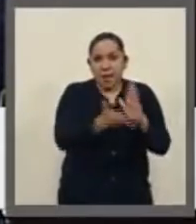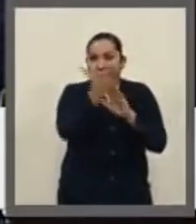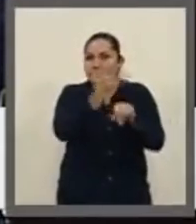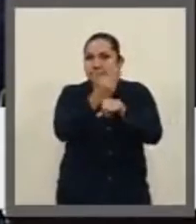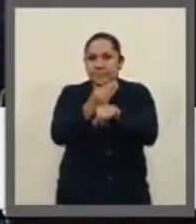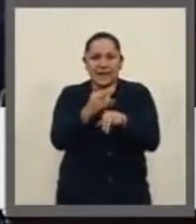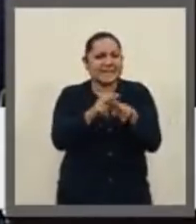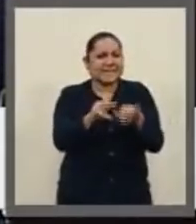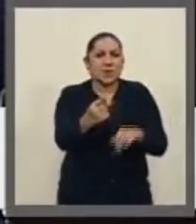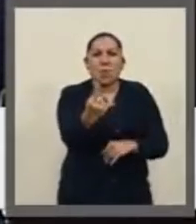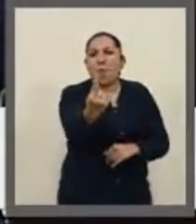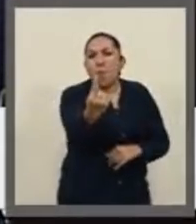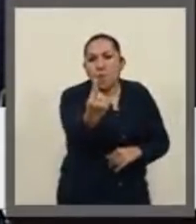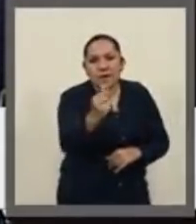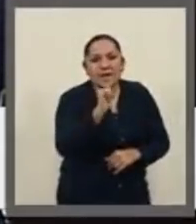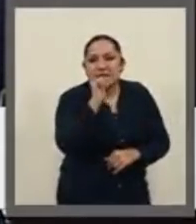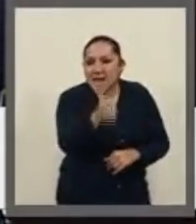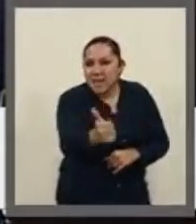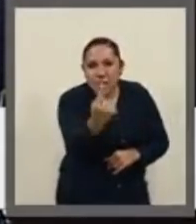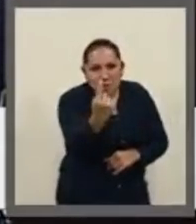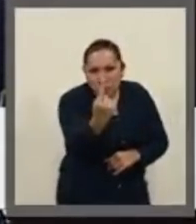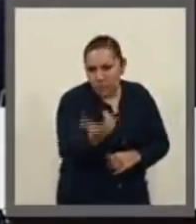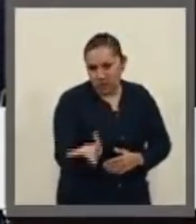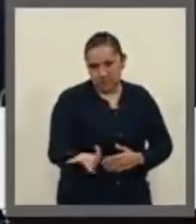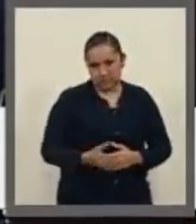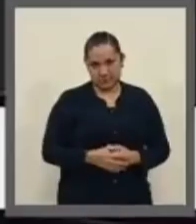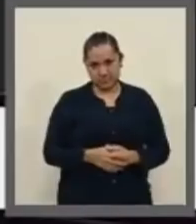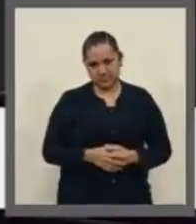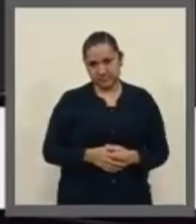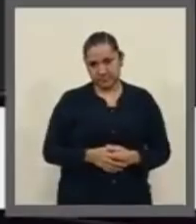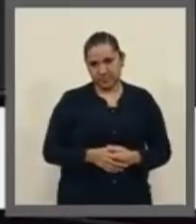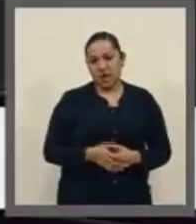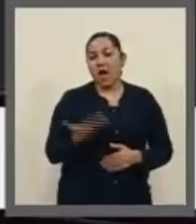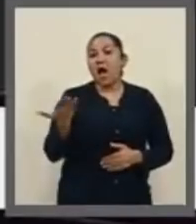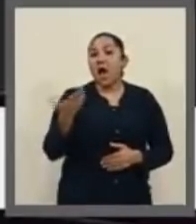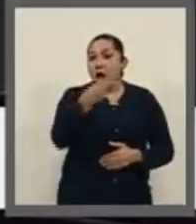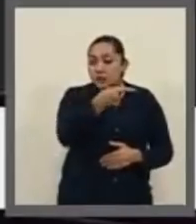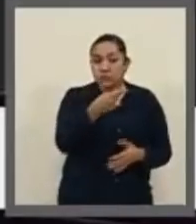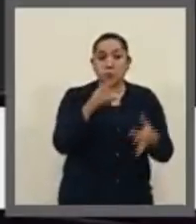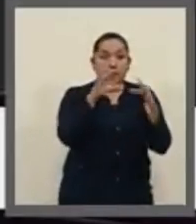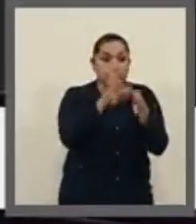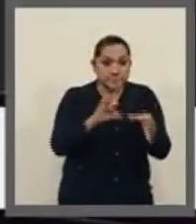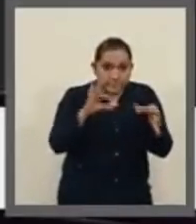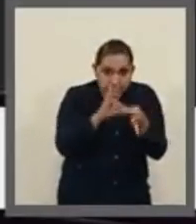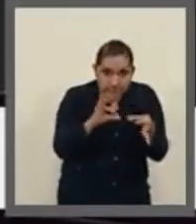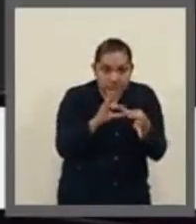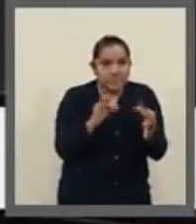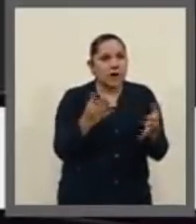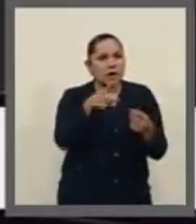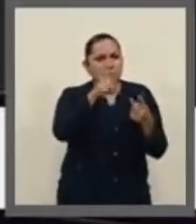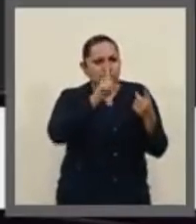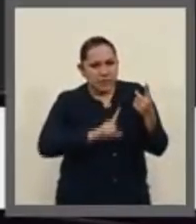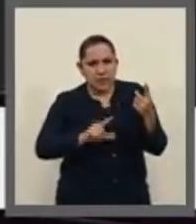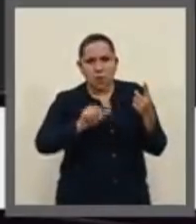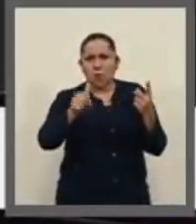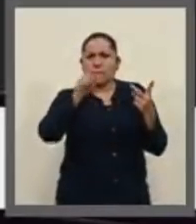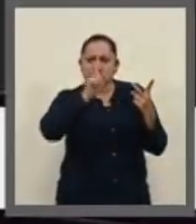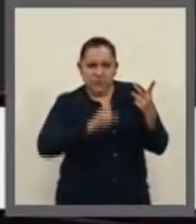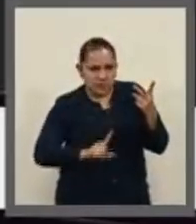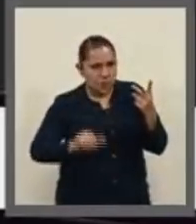una sola. Y he planteado aquí varios asuntos sobre las mentiras recurrentes